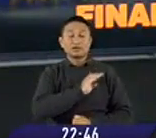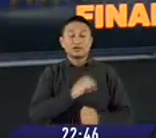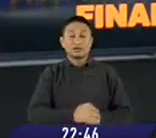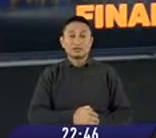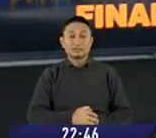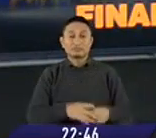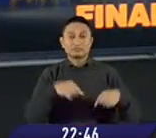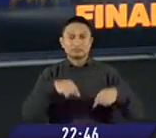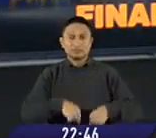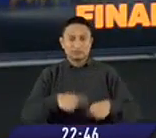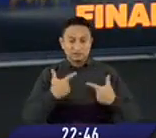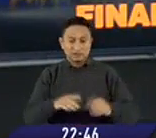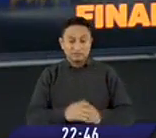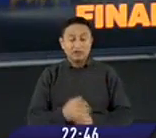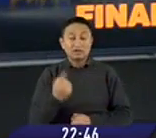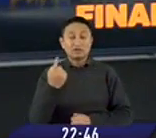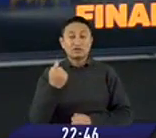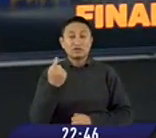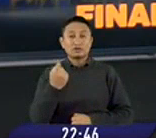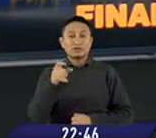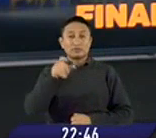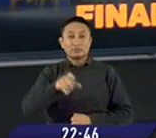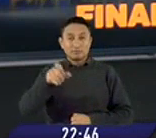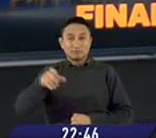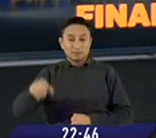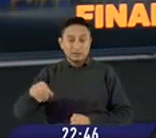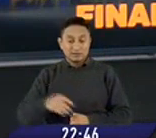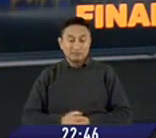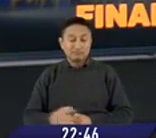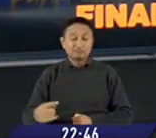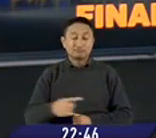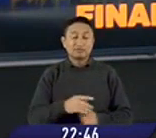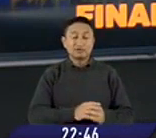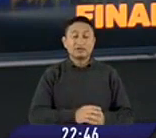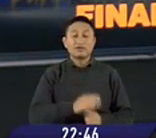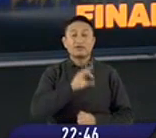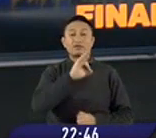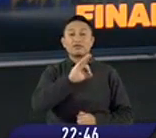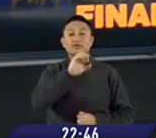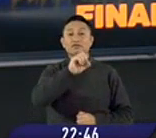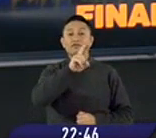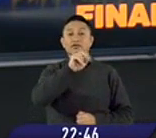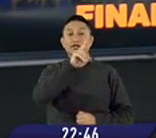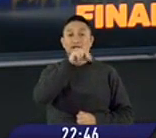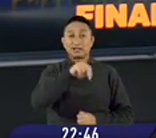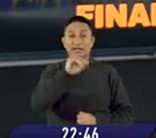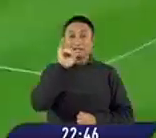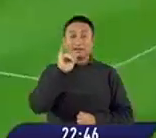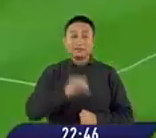Ubeldía ya tendrá definido su 11 titular para enfrentar a Fortaleza este sábado.